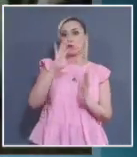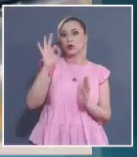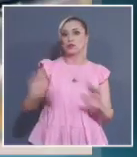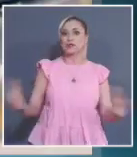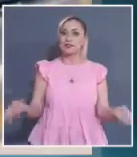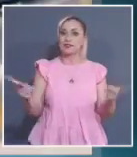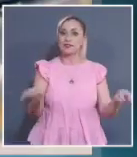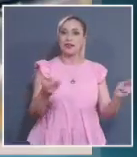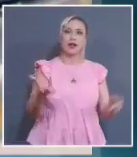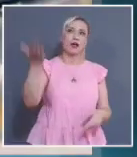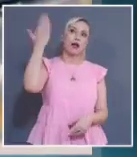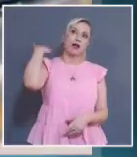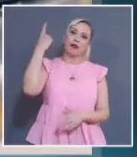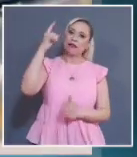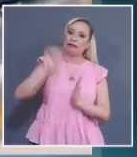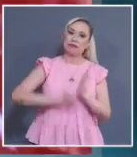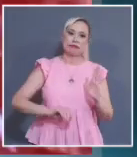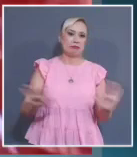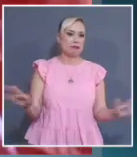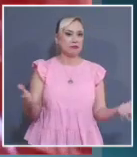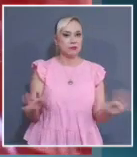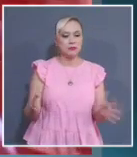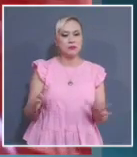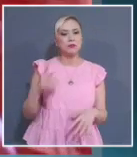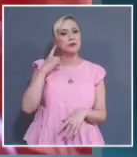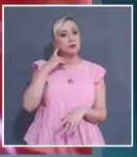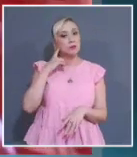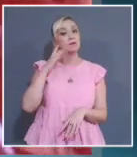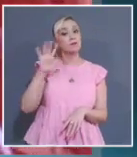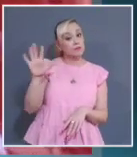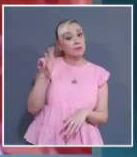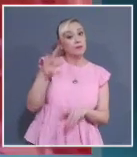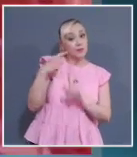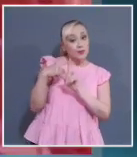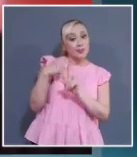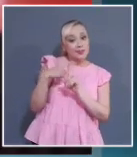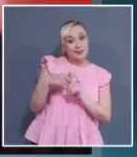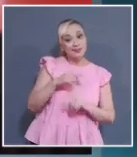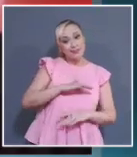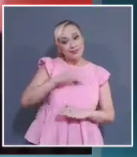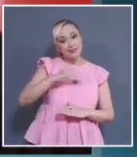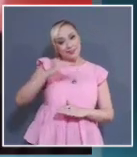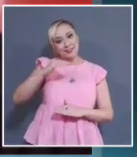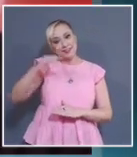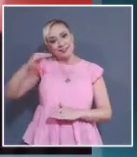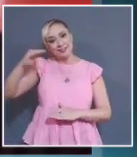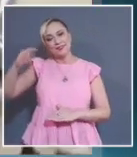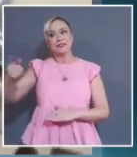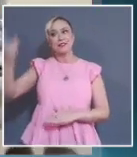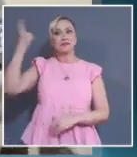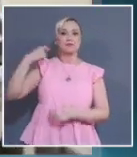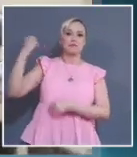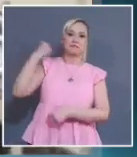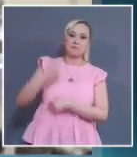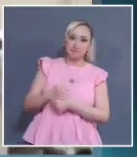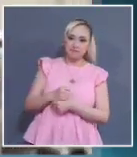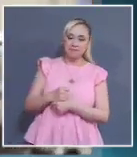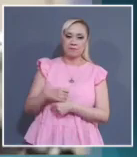A tasa anual también tuvo un comportamiento positivo, pues respecto a 2022 las ventas